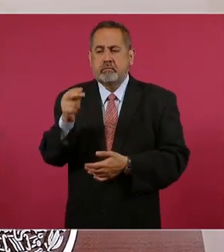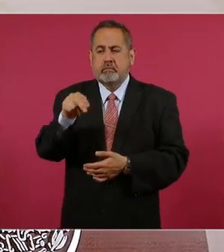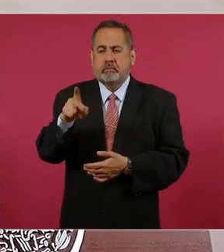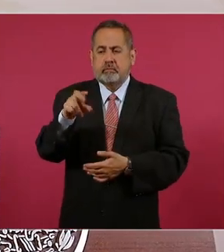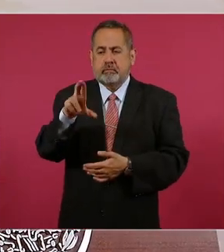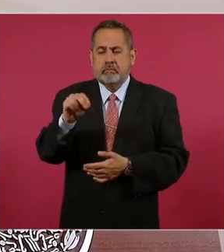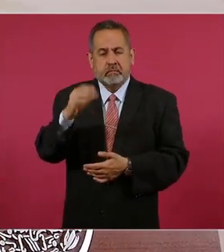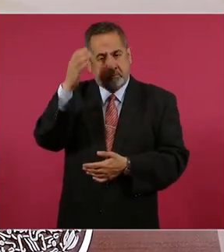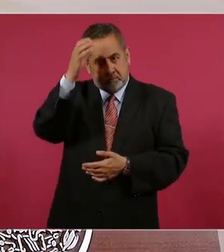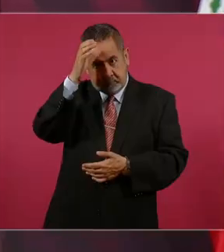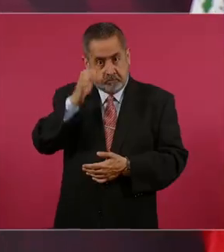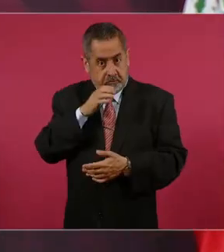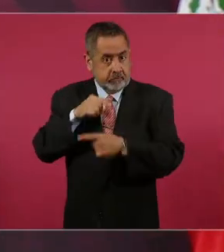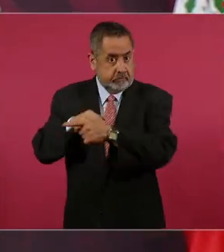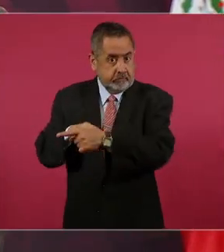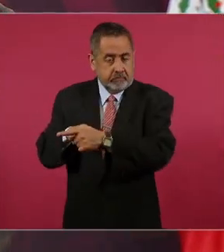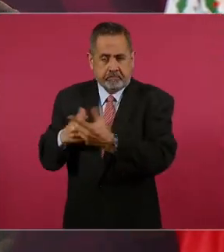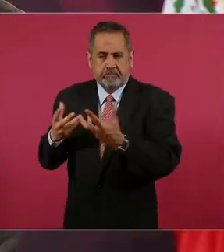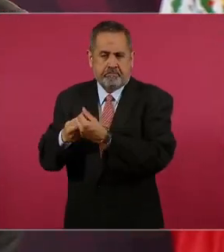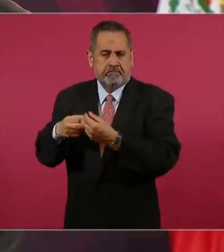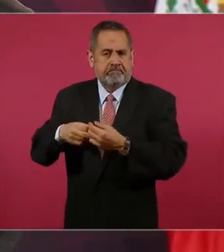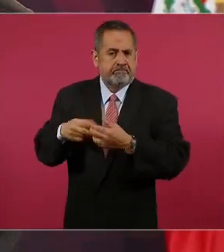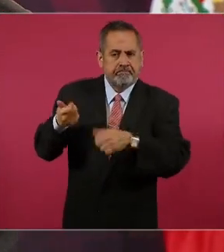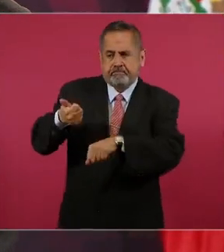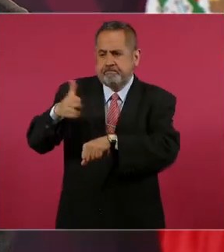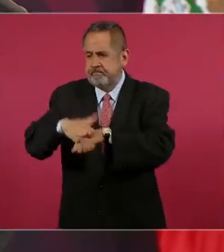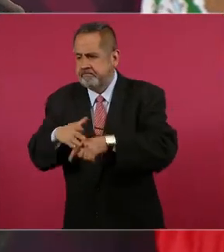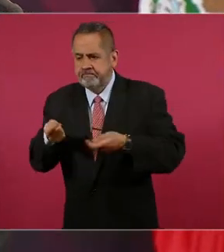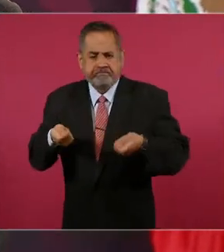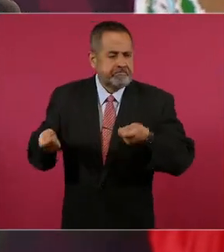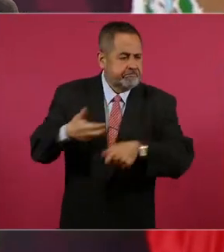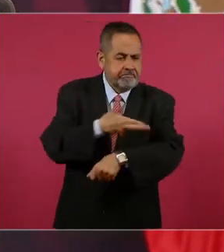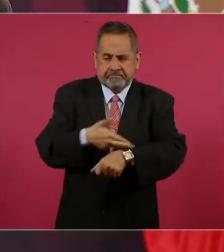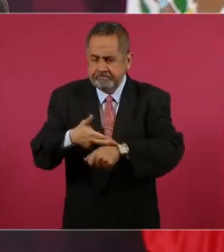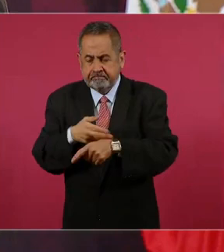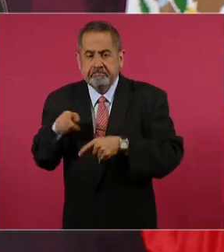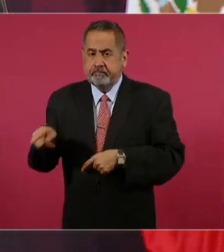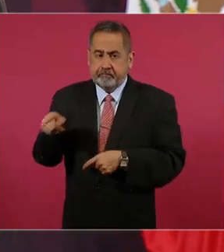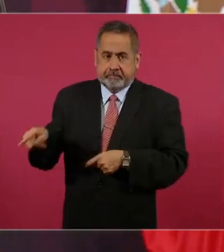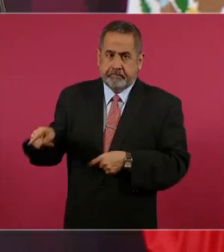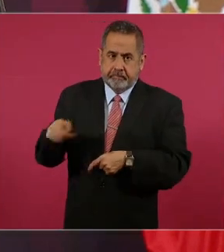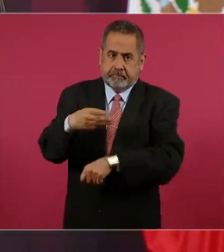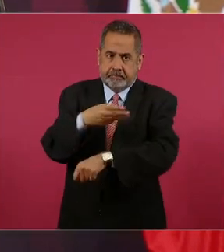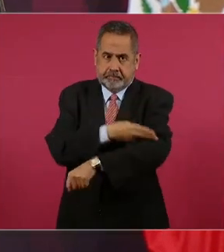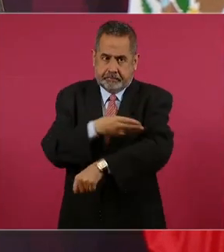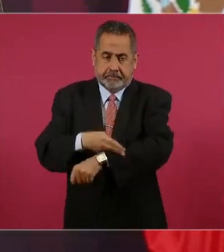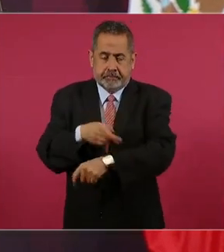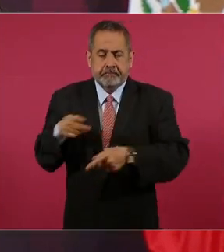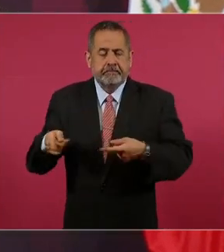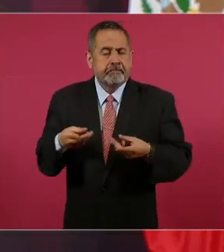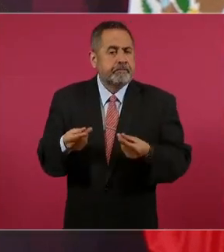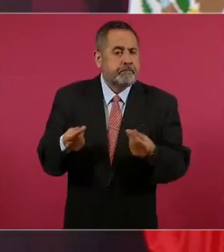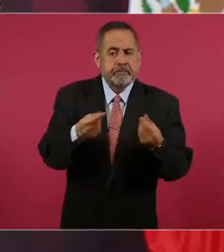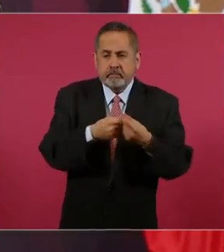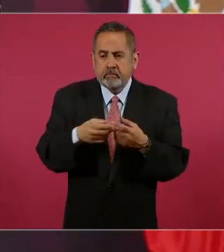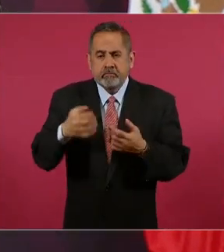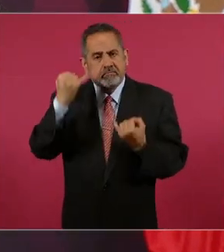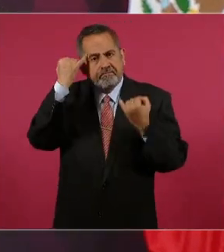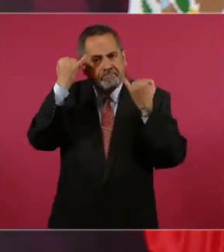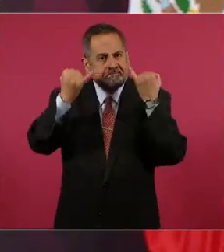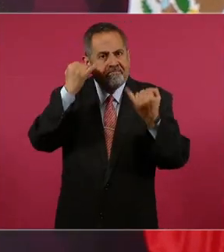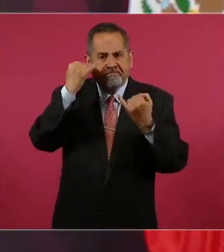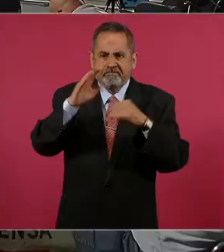Coahuila, combinaba un enfoque económico práctico con ideas